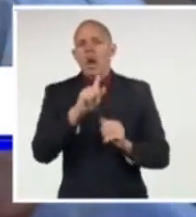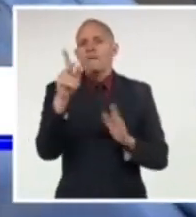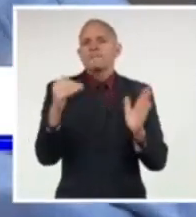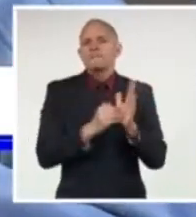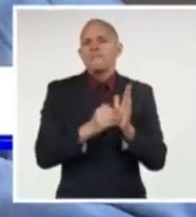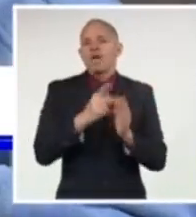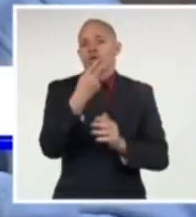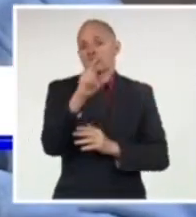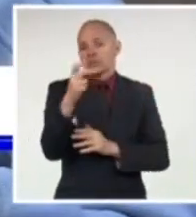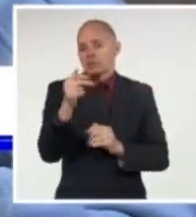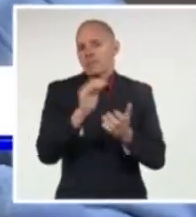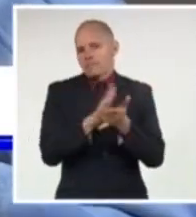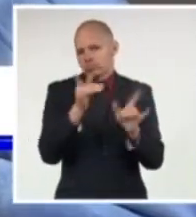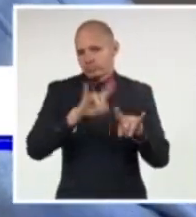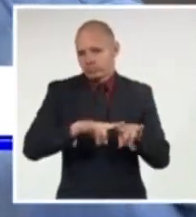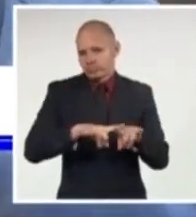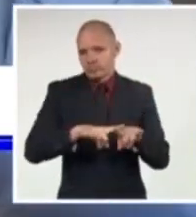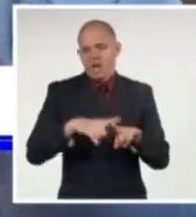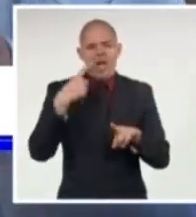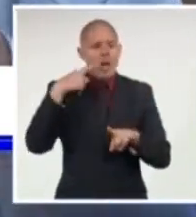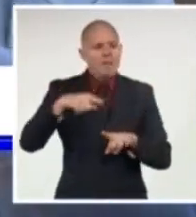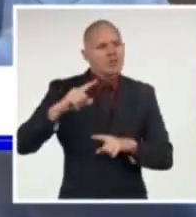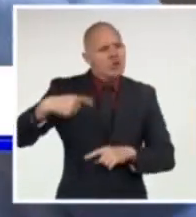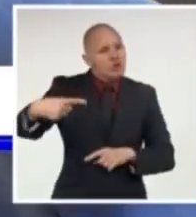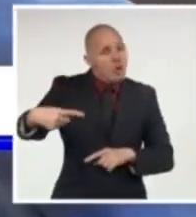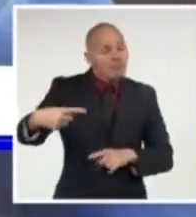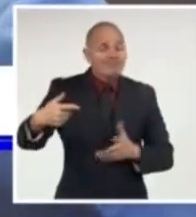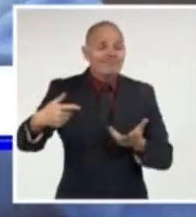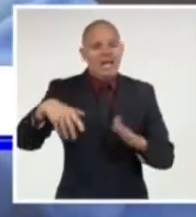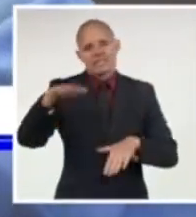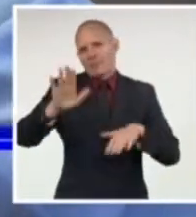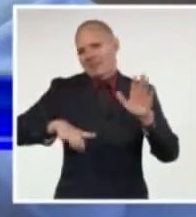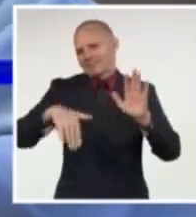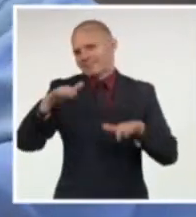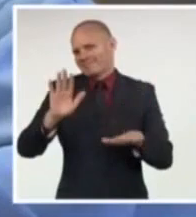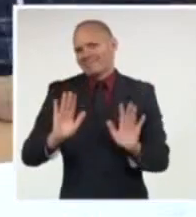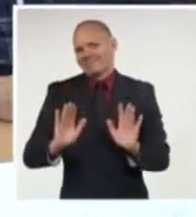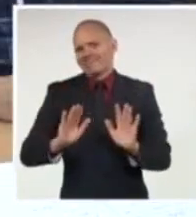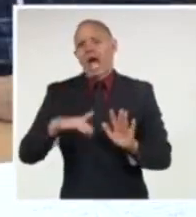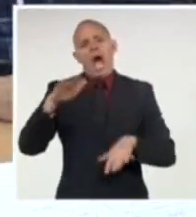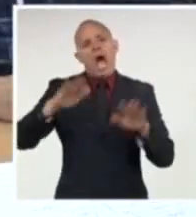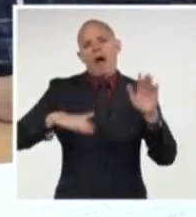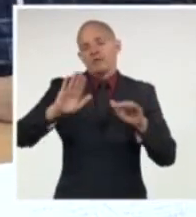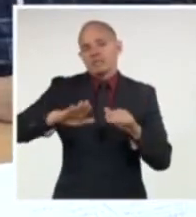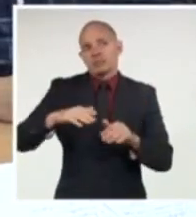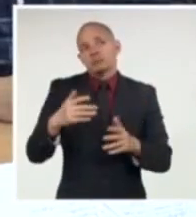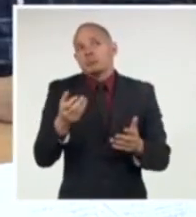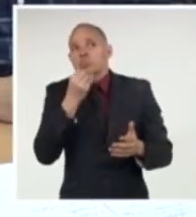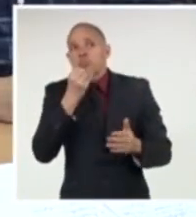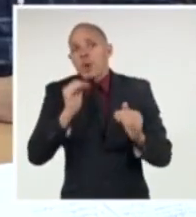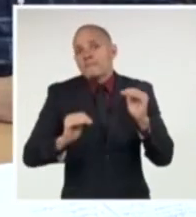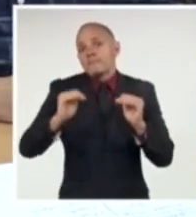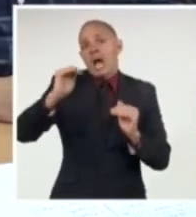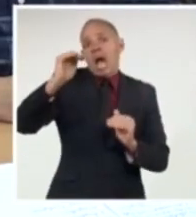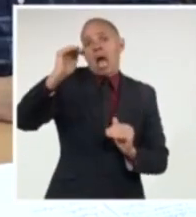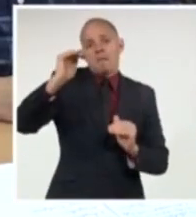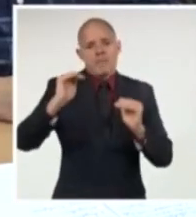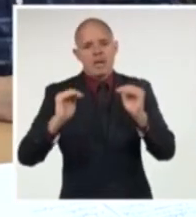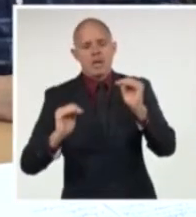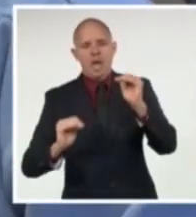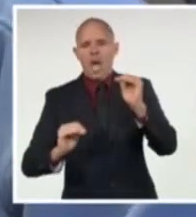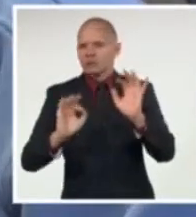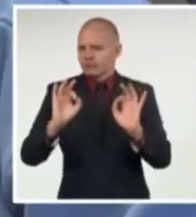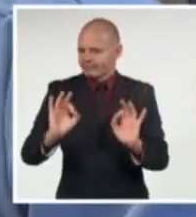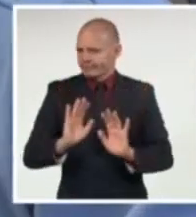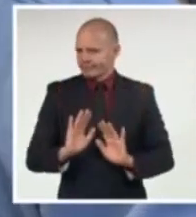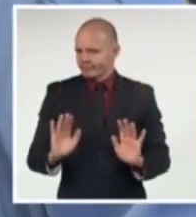implica, cada día es distinto, que unos días habrá más que 1.200 y otros días habrá menos que 1.200. En